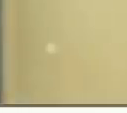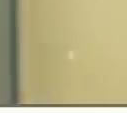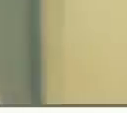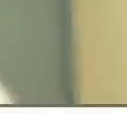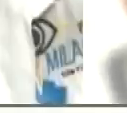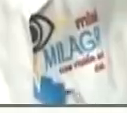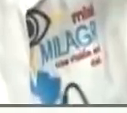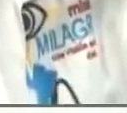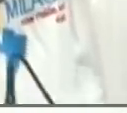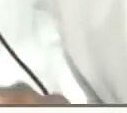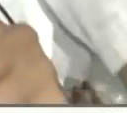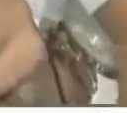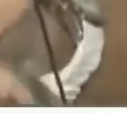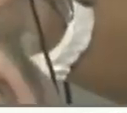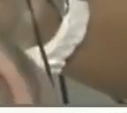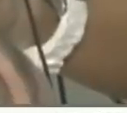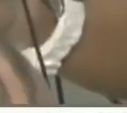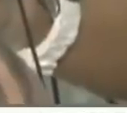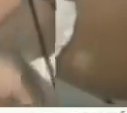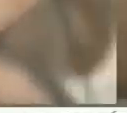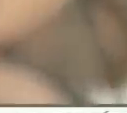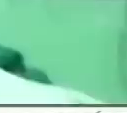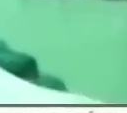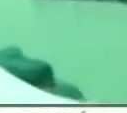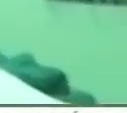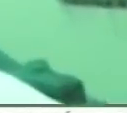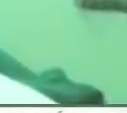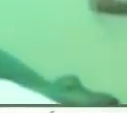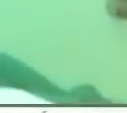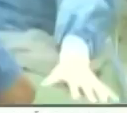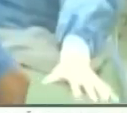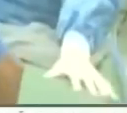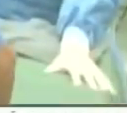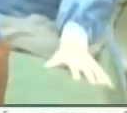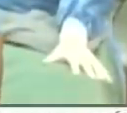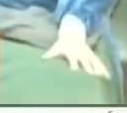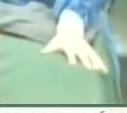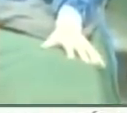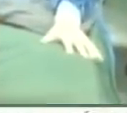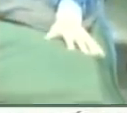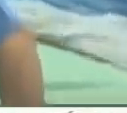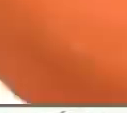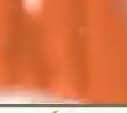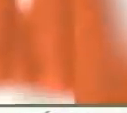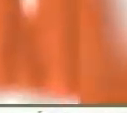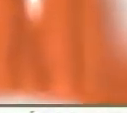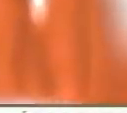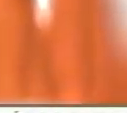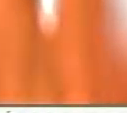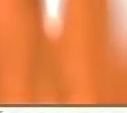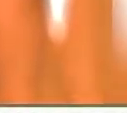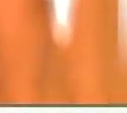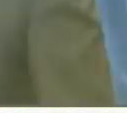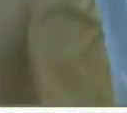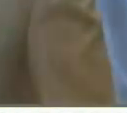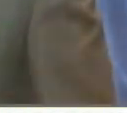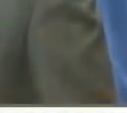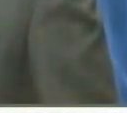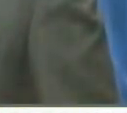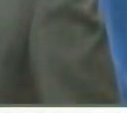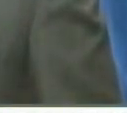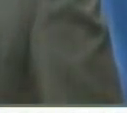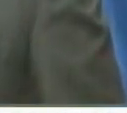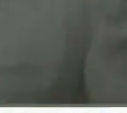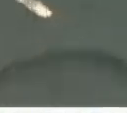La gran misión Milagro es la única operación humanitaria de salud creado por el ALBA, por Fidel y